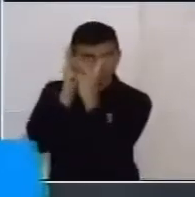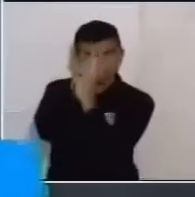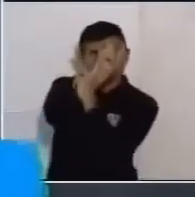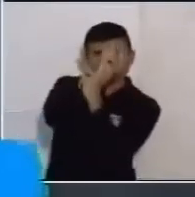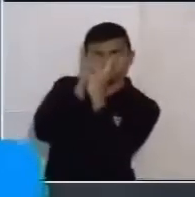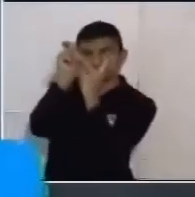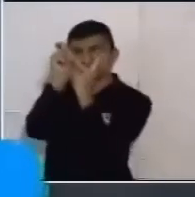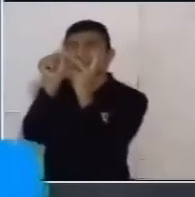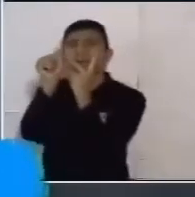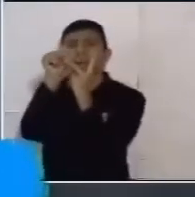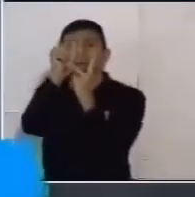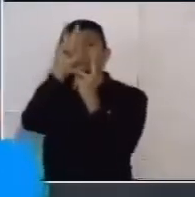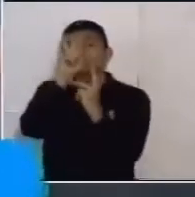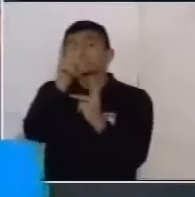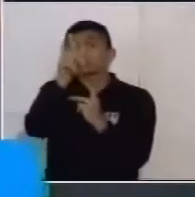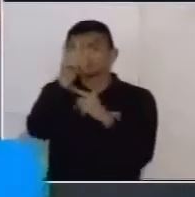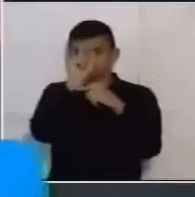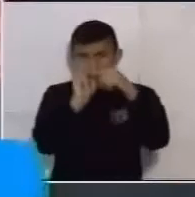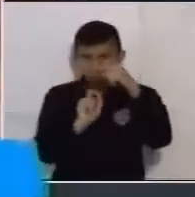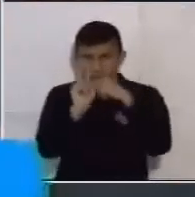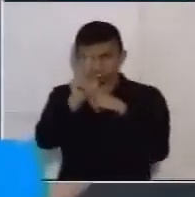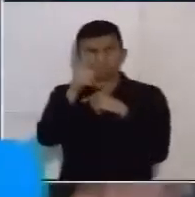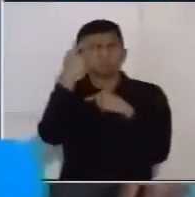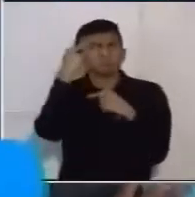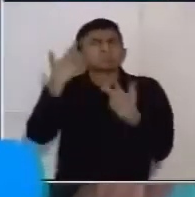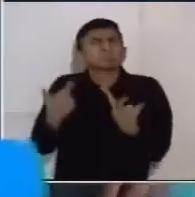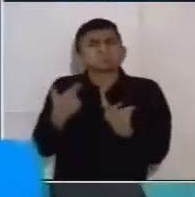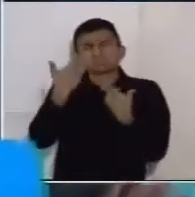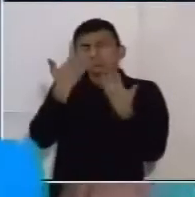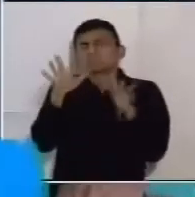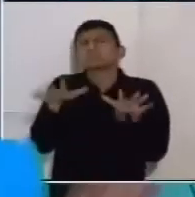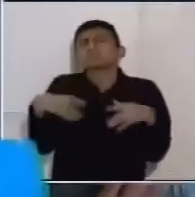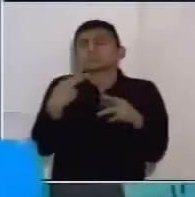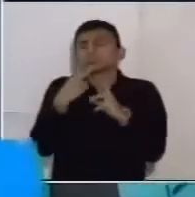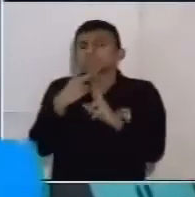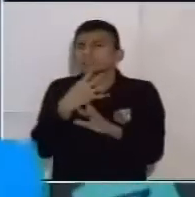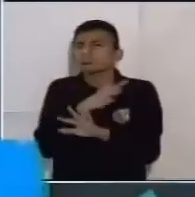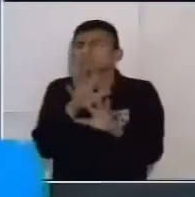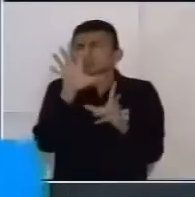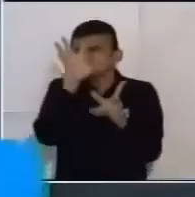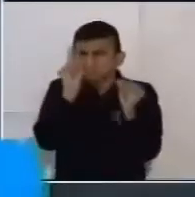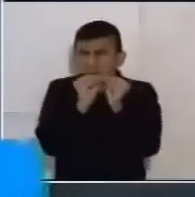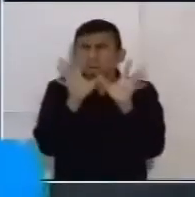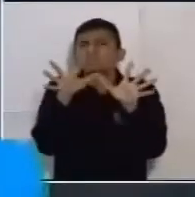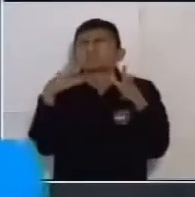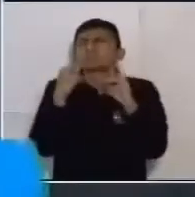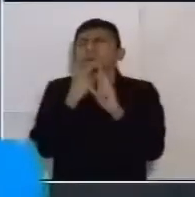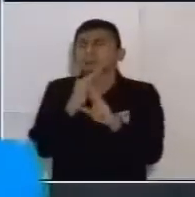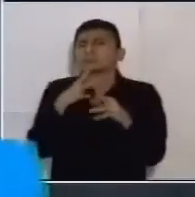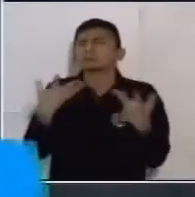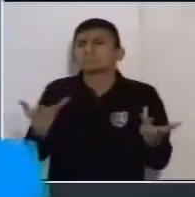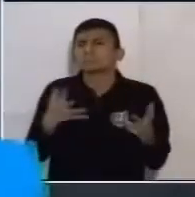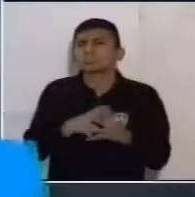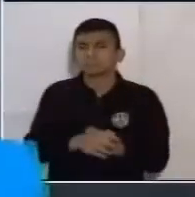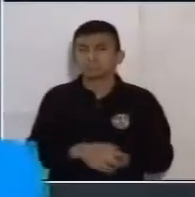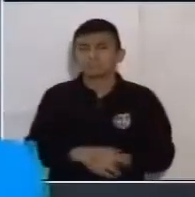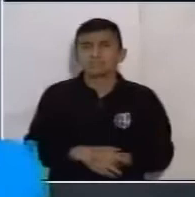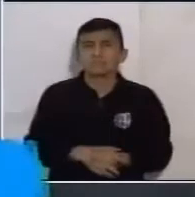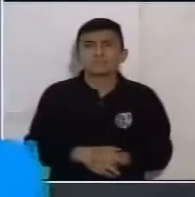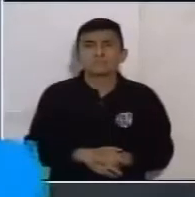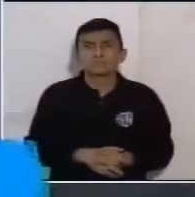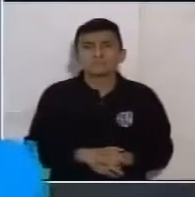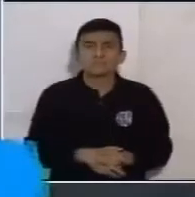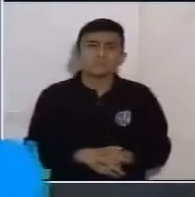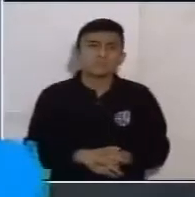quedar? Piensen, analicen, ¿cómo va a quedar entonces la respuesta ya más simplificada? Hagamos esa